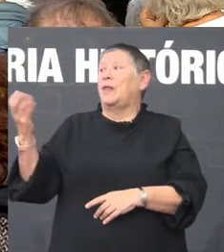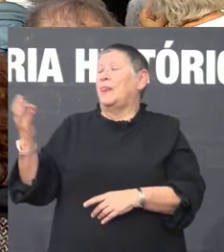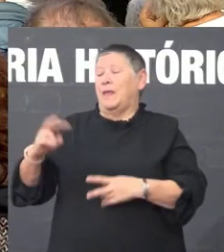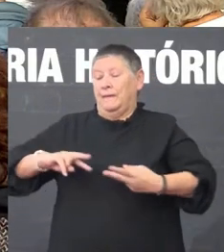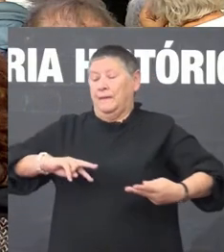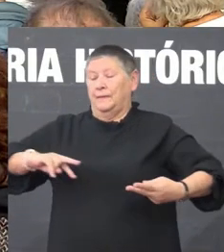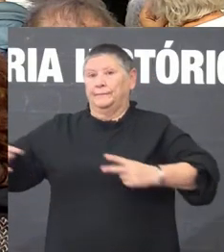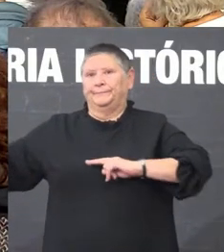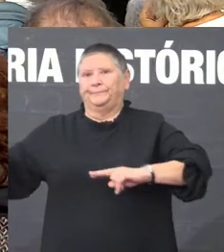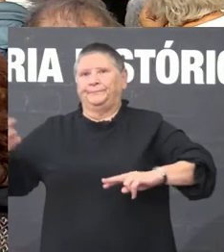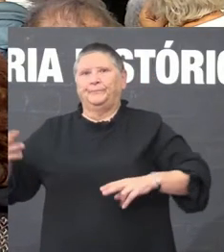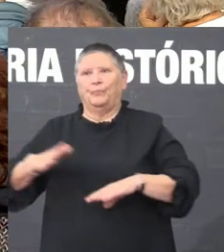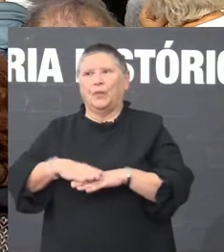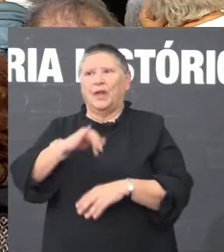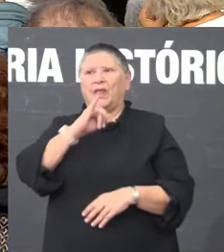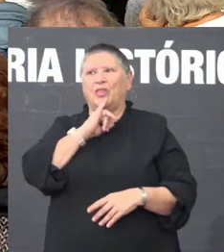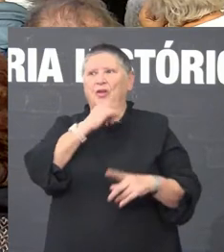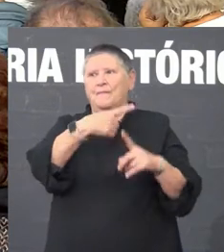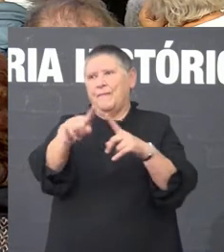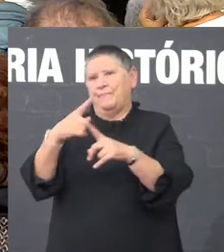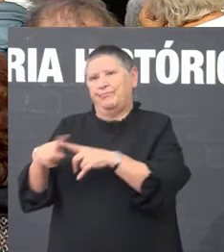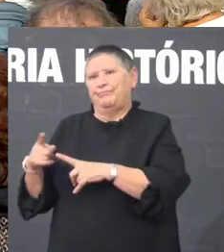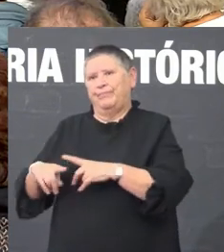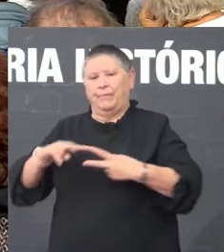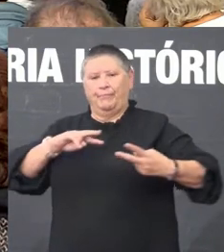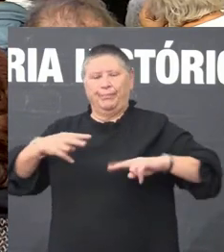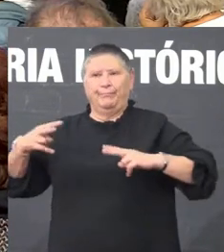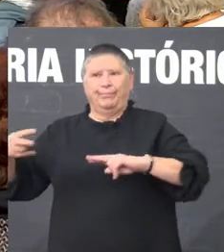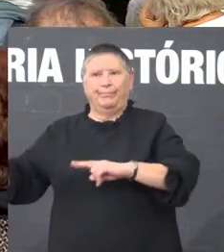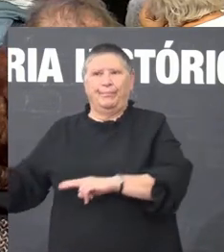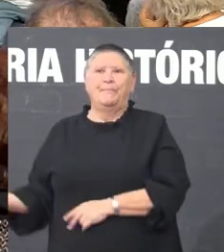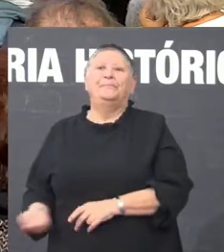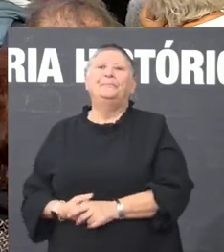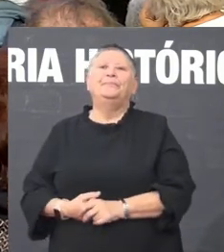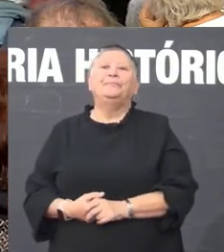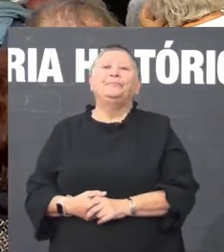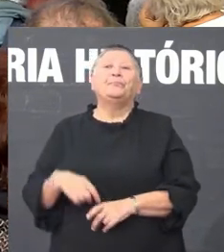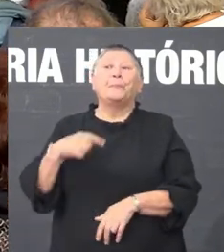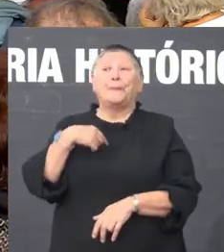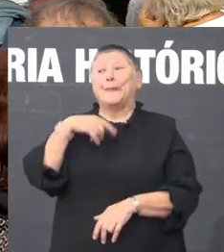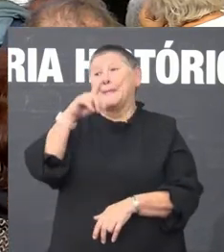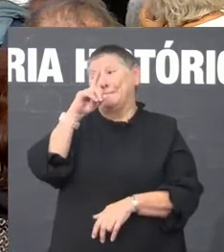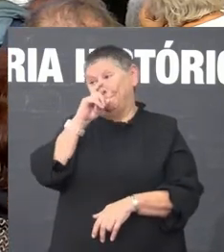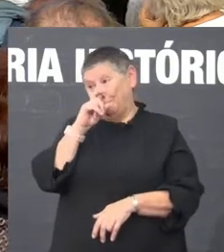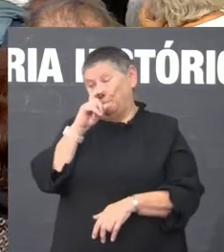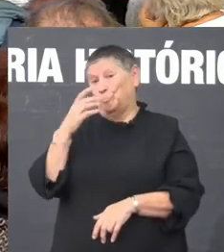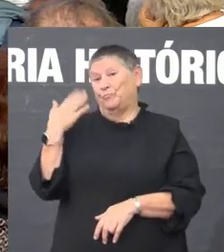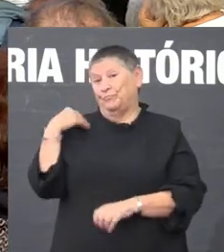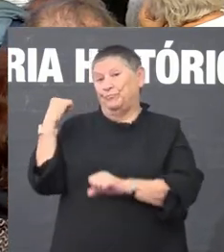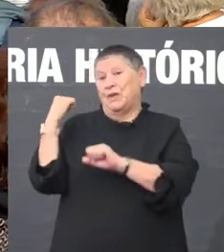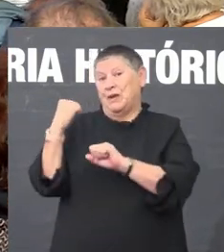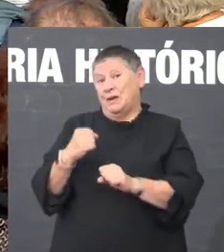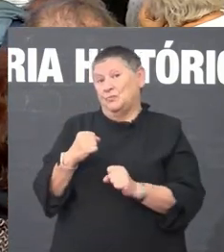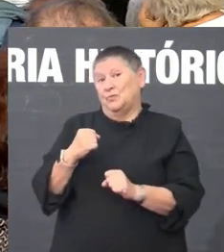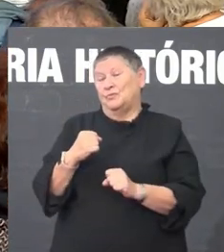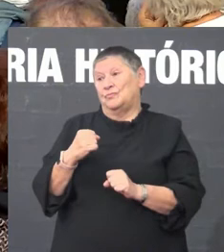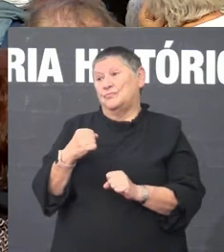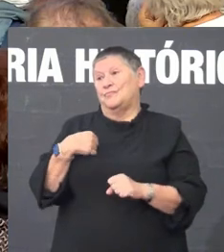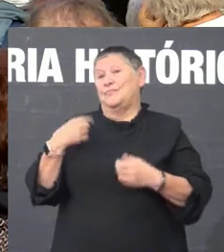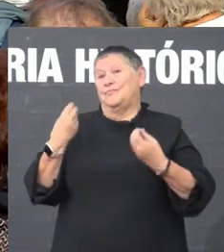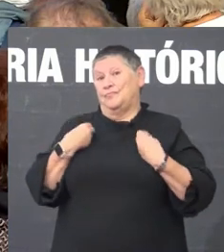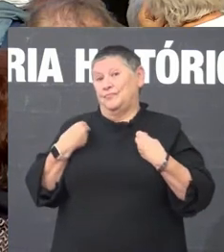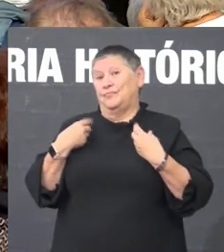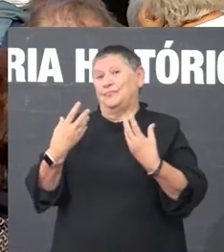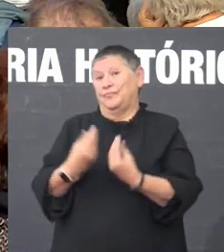simultáneos. Yo recuerdo, y esto Aitor lo sabe porque lo vivimos juntos durante años, yo recuerdo